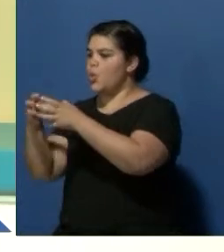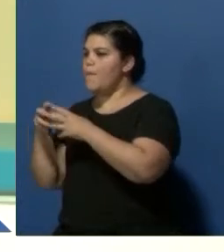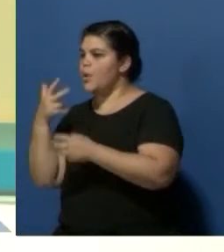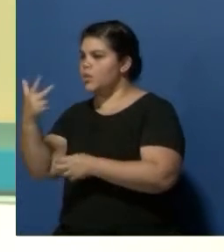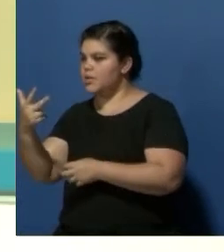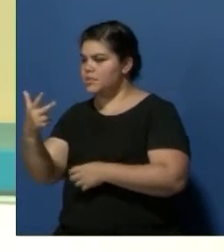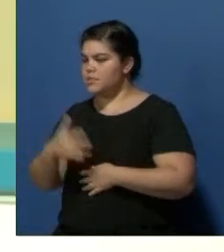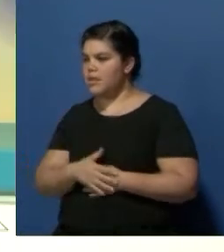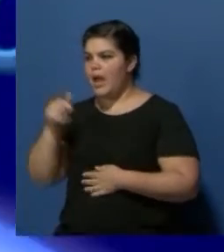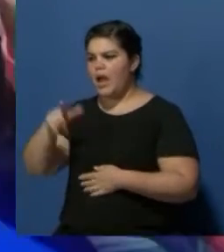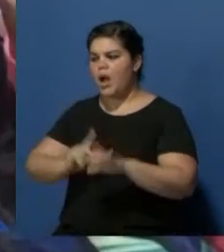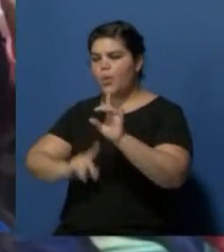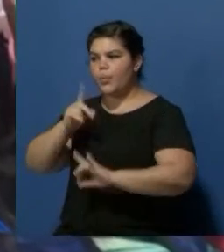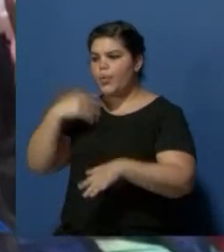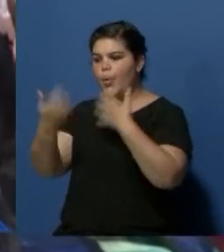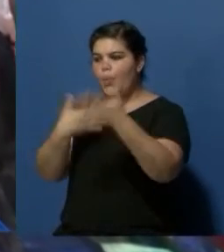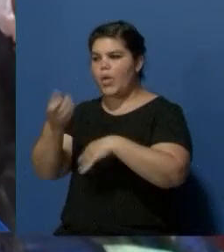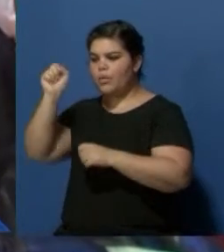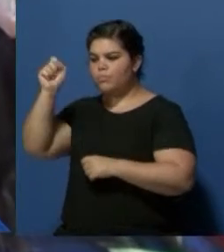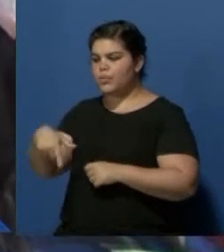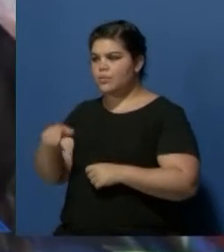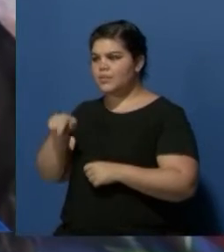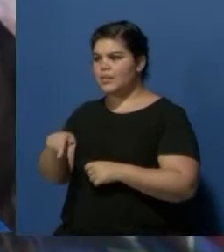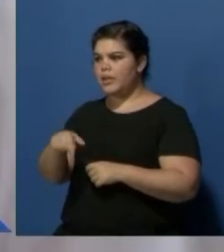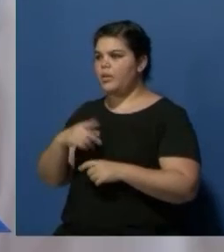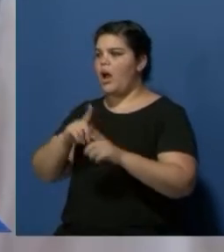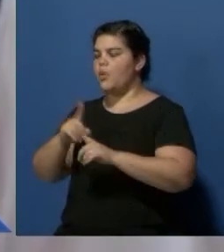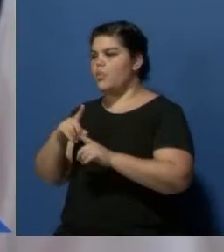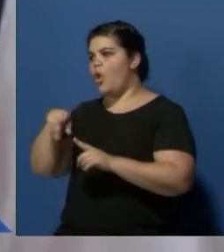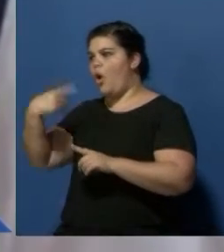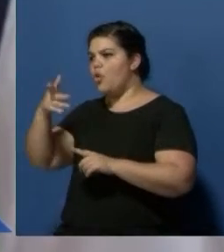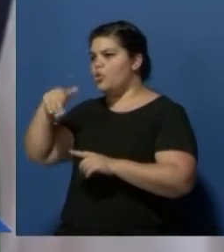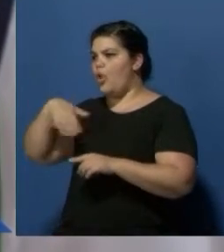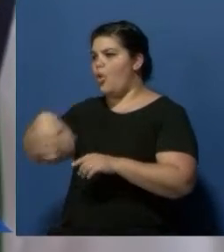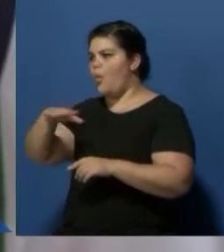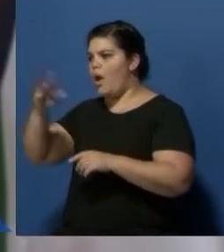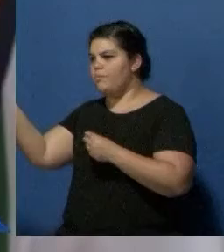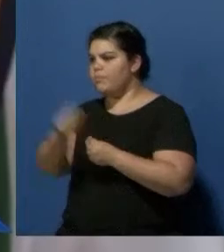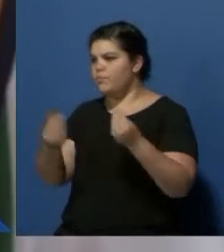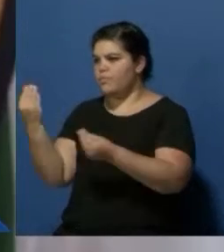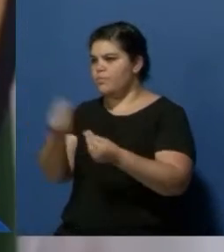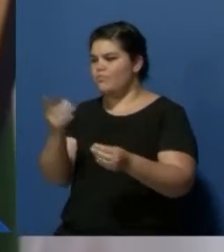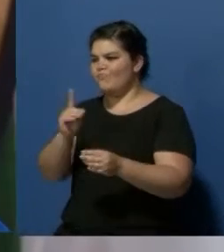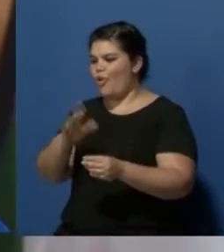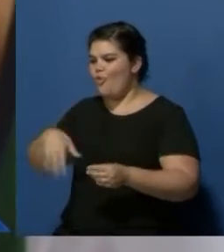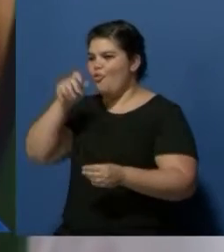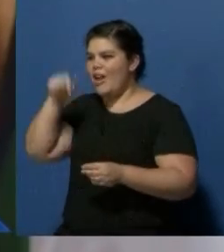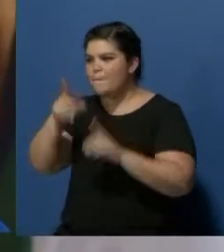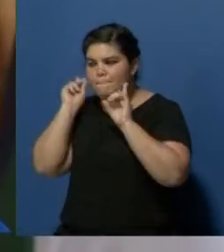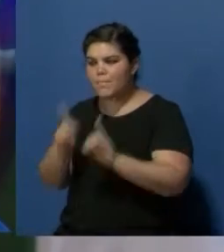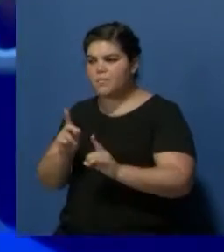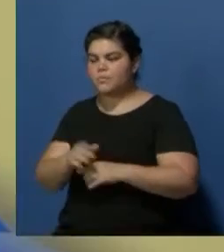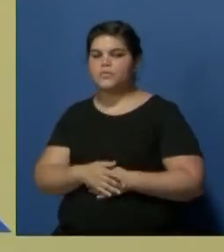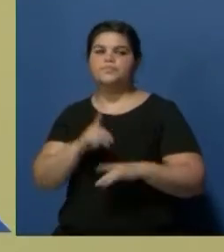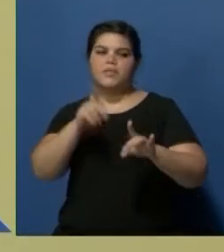la mayoría de los jugadores son locales, no son refuerzos que muchas veces se traen, ¿no? Claro. Bueno, preguntarte, siempre es bueno saber